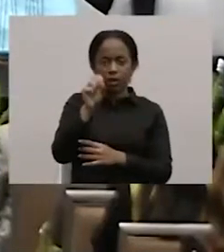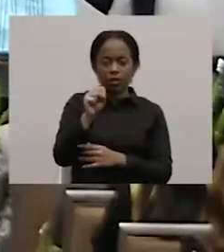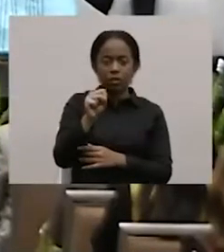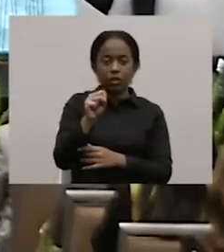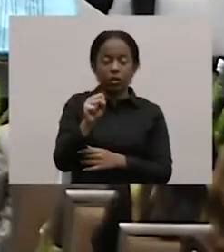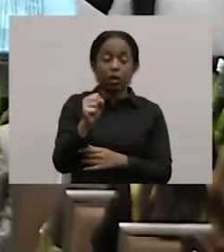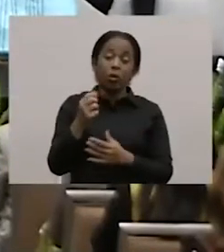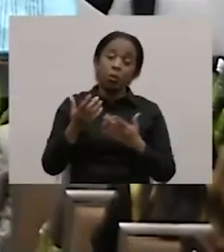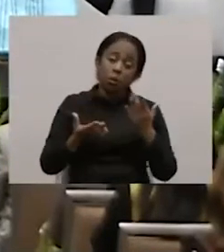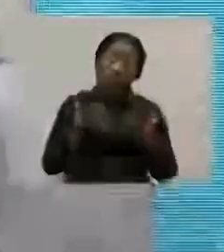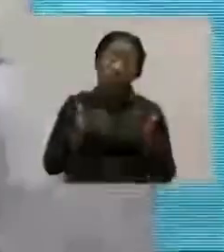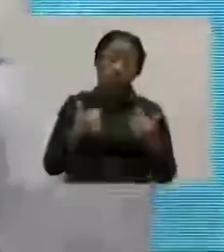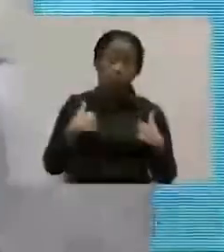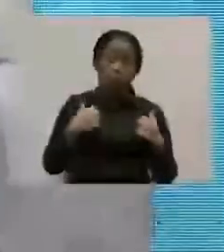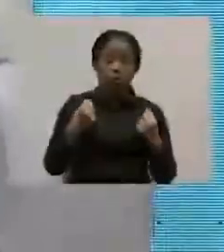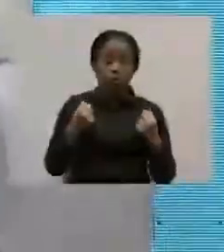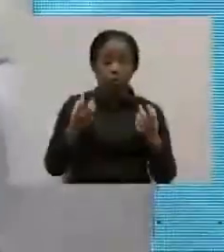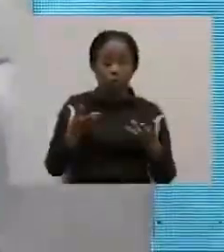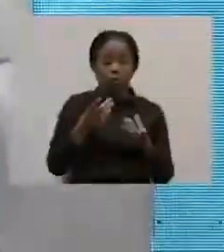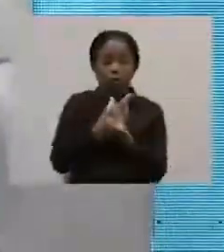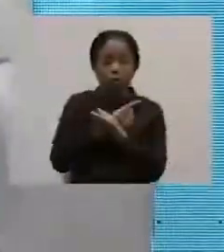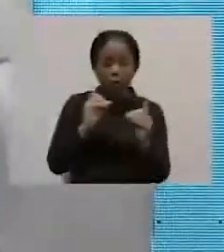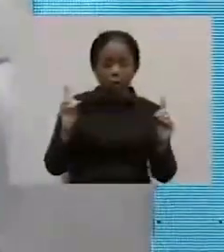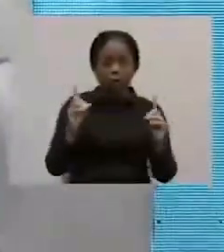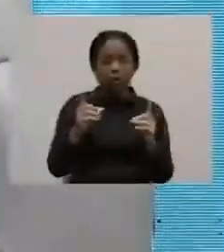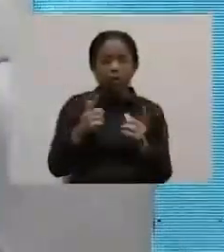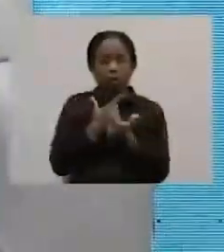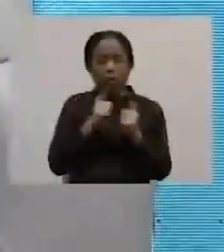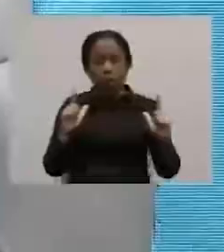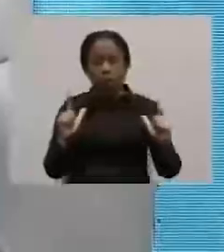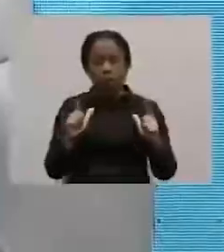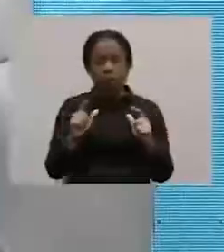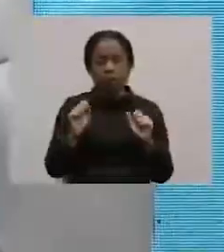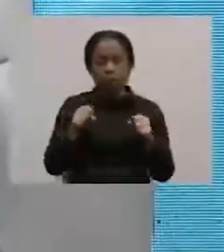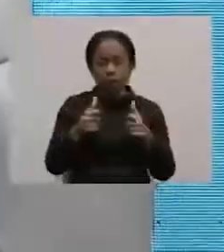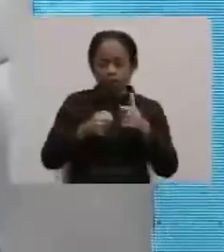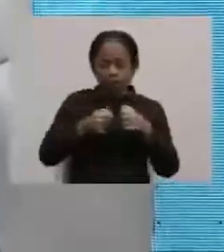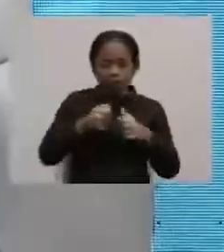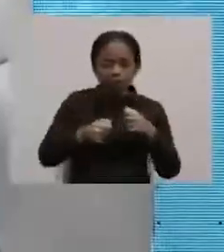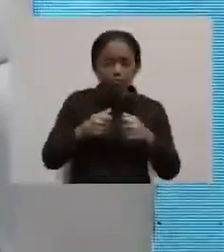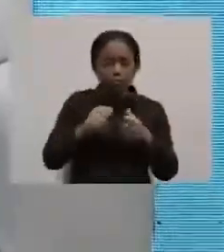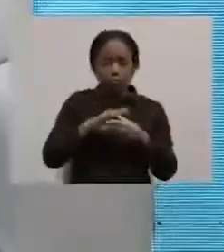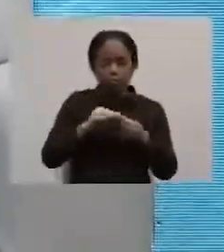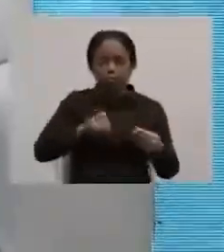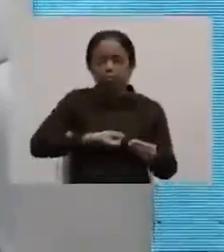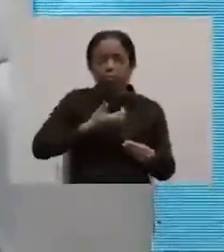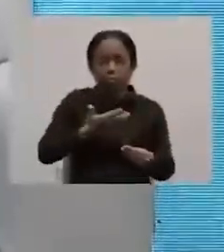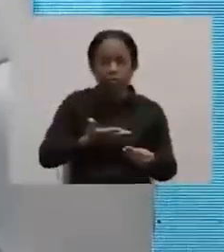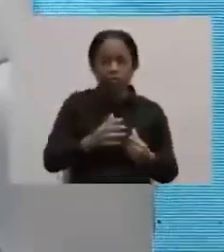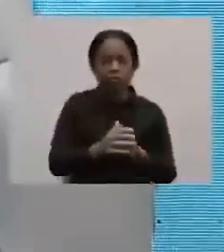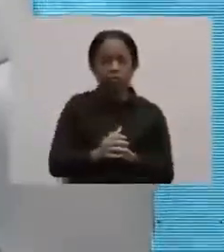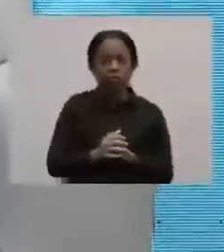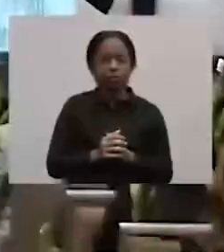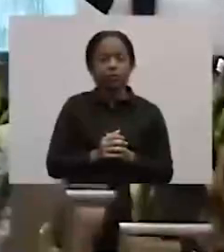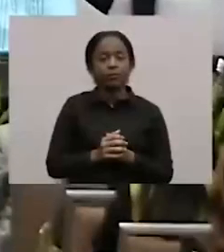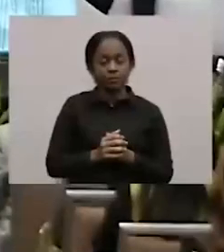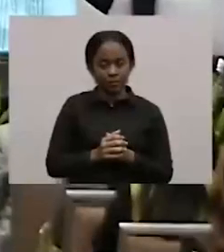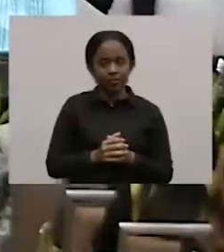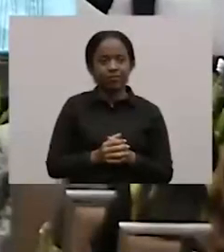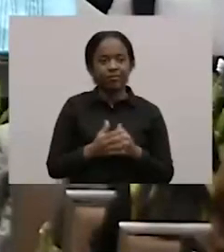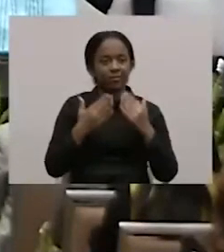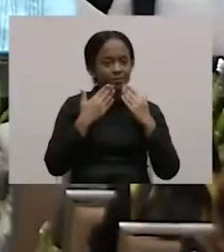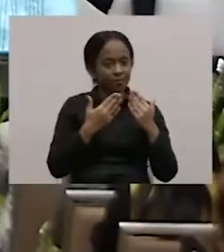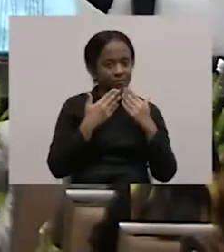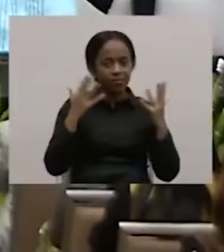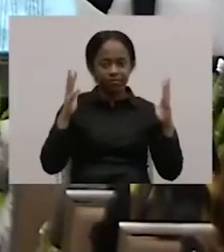que tenemos mucho más libertad, que tenemos más acceso, pero también implica mayores desafíos. Muy bien. Vamos a darle un aplauso